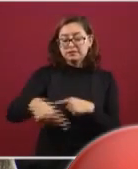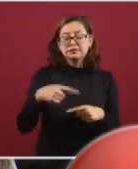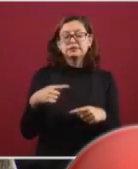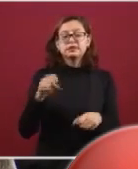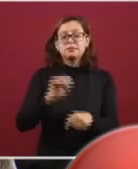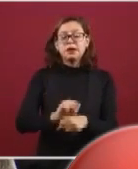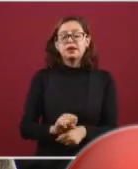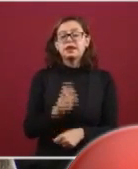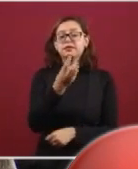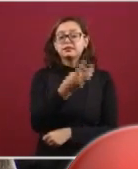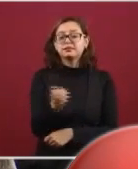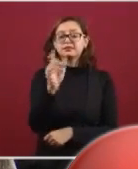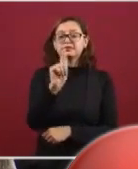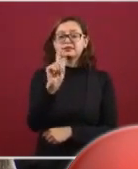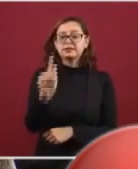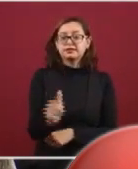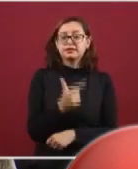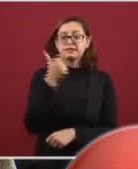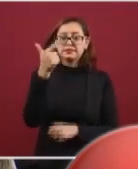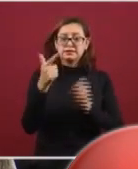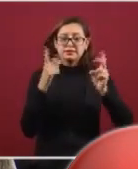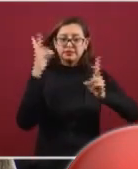377 visitas. Es